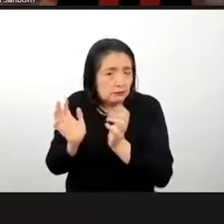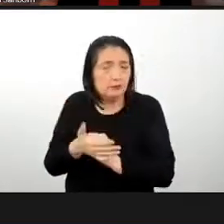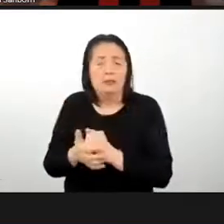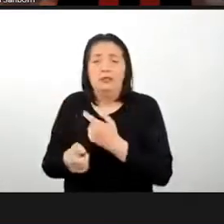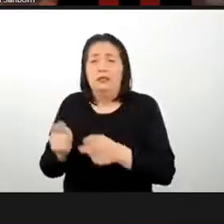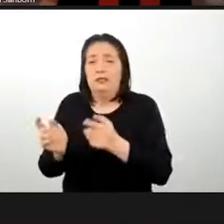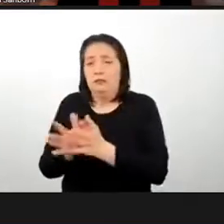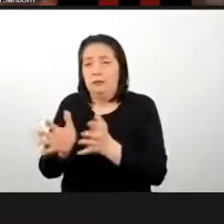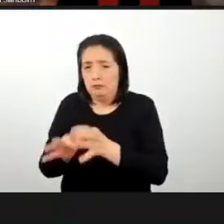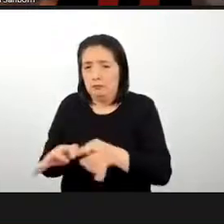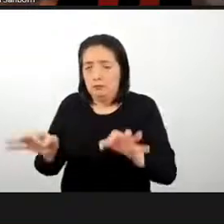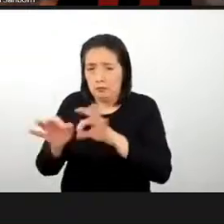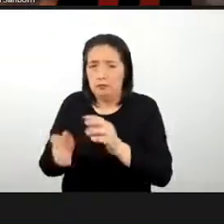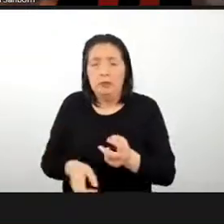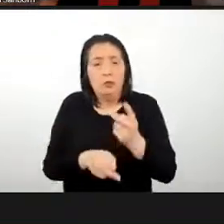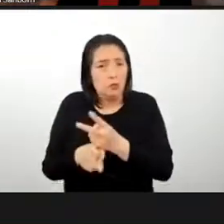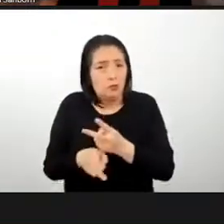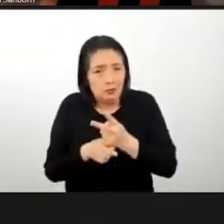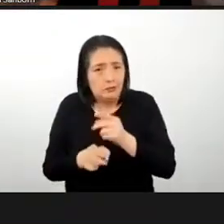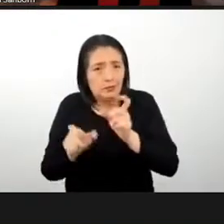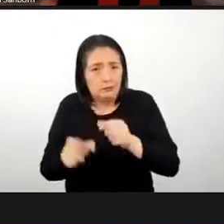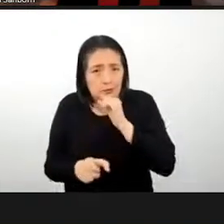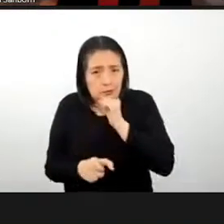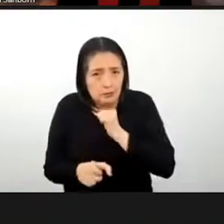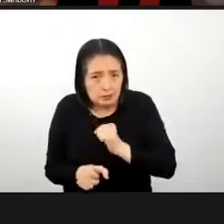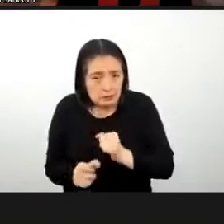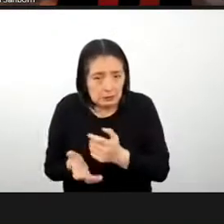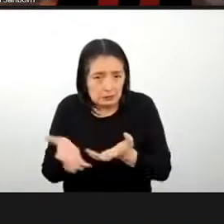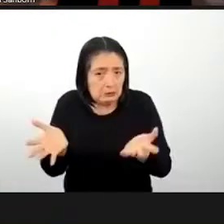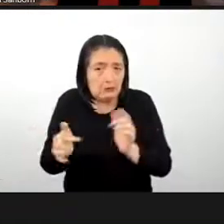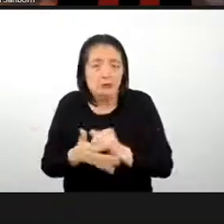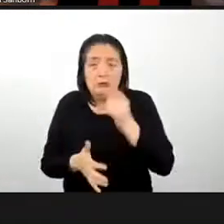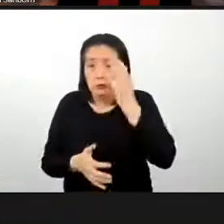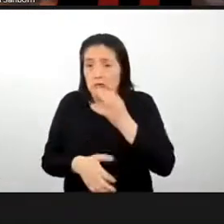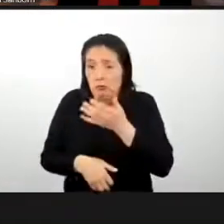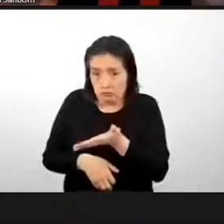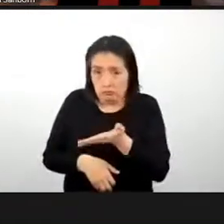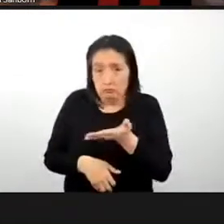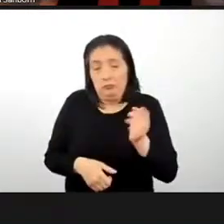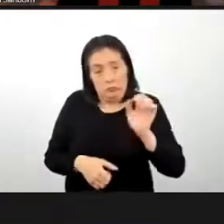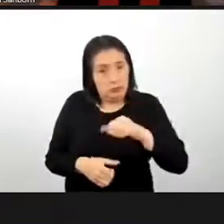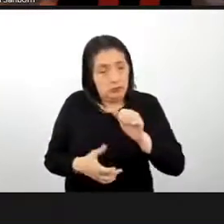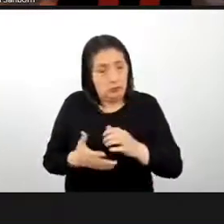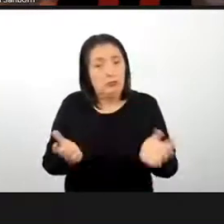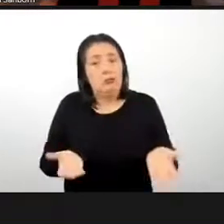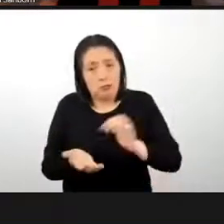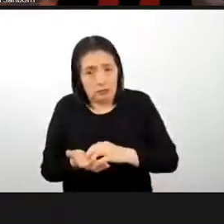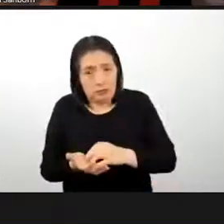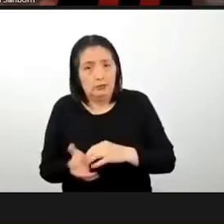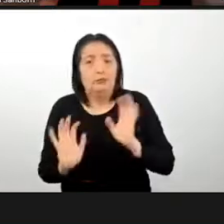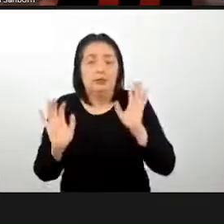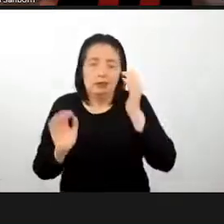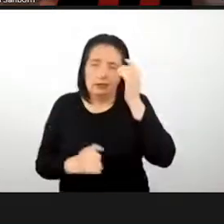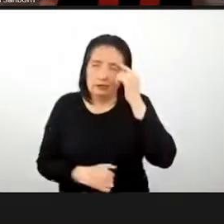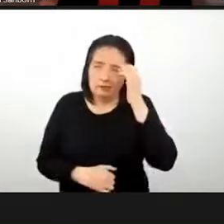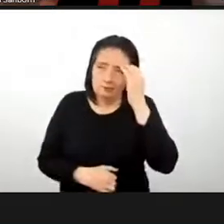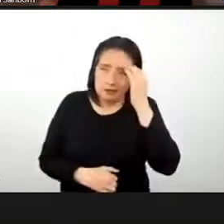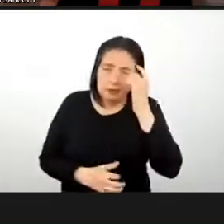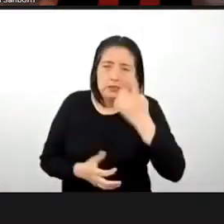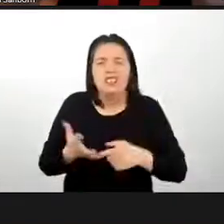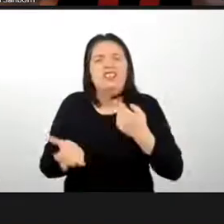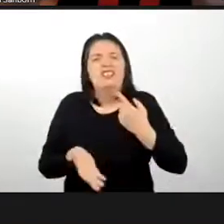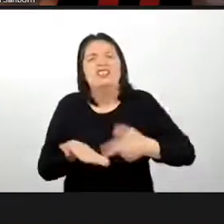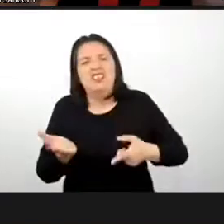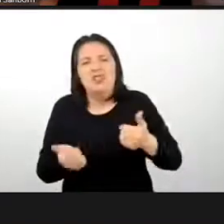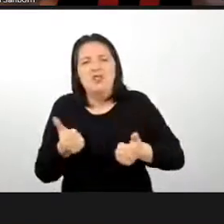cuestiones tan importantes como el cuidado de nuestras personas mayores, ¿no? Yo creo que esto también hay que redefinirlo y ver un poco cuál es el papel